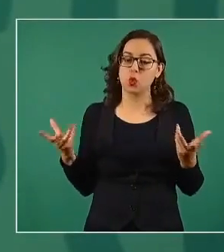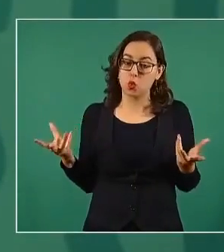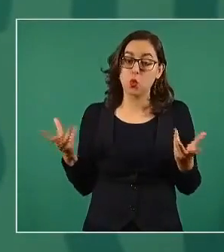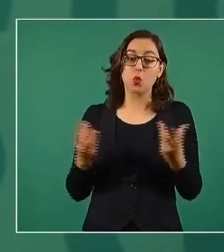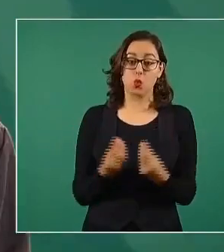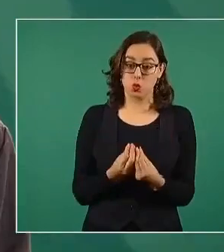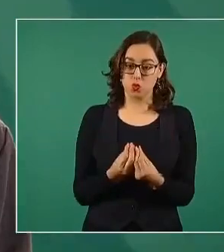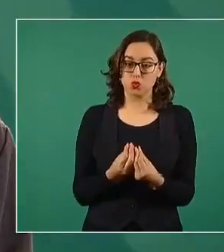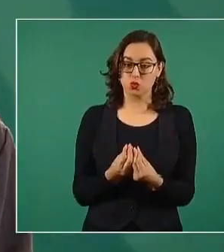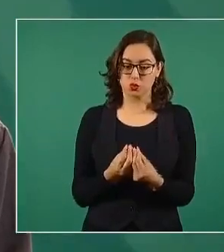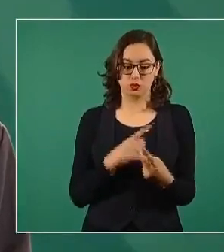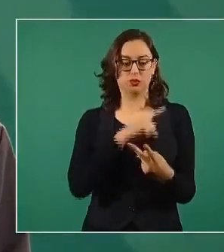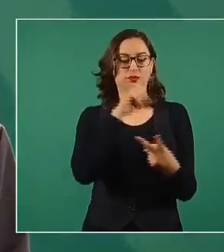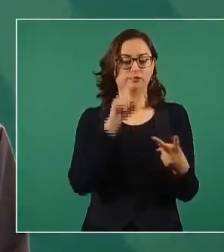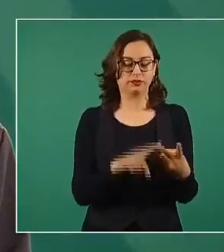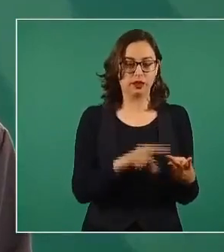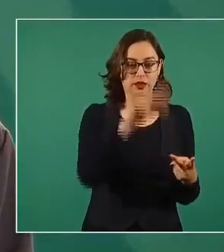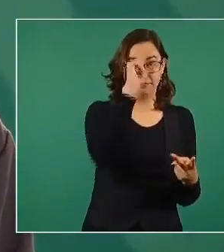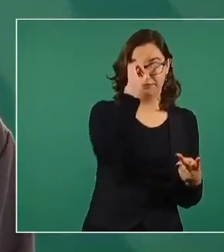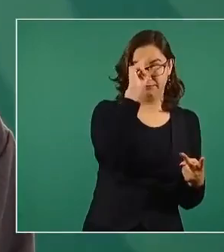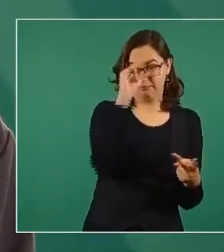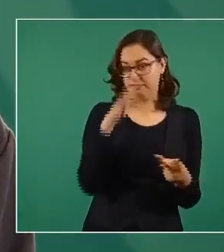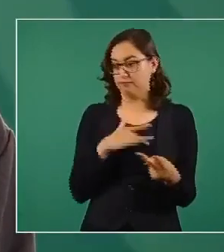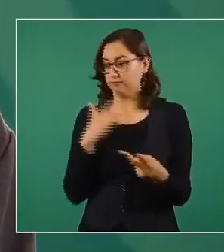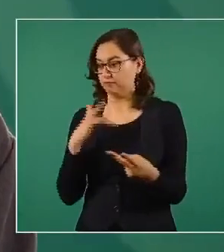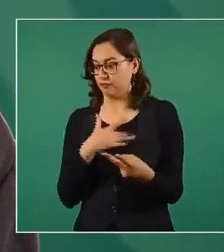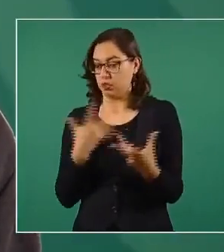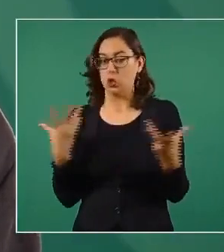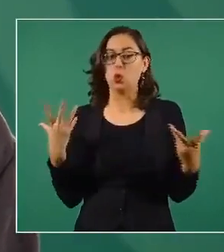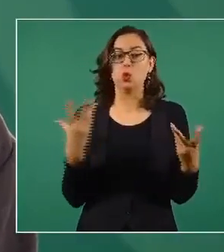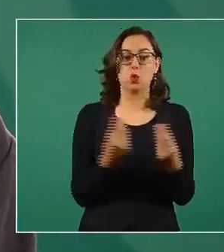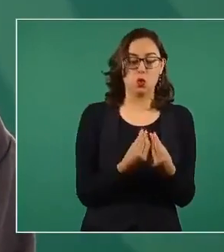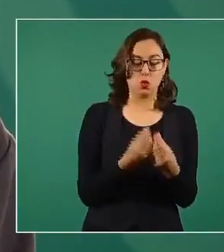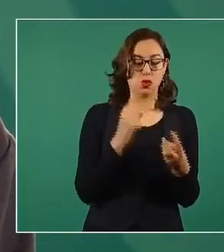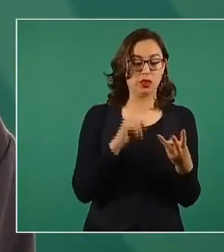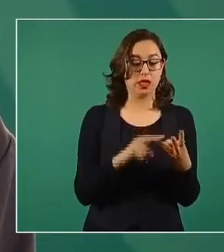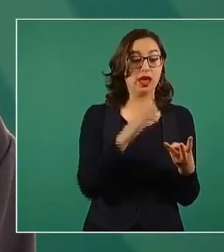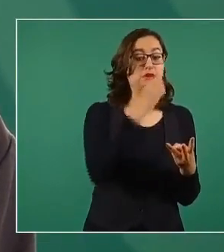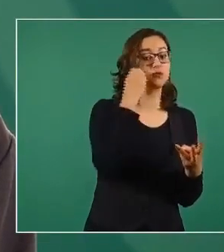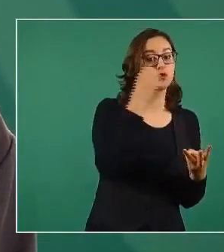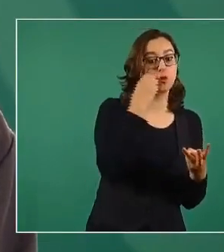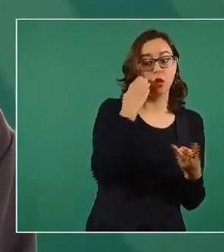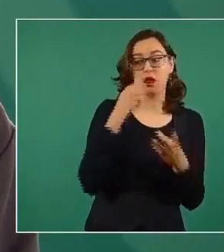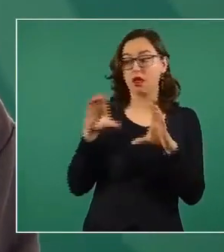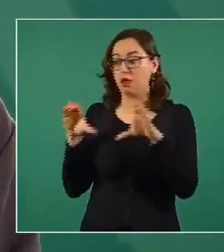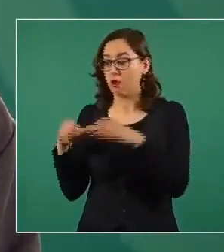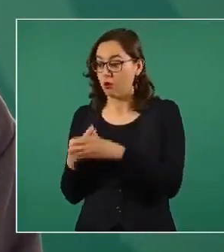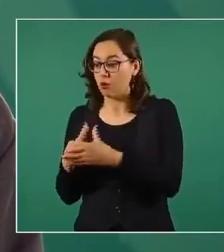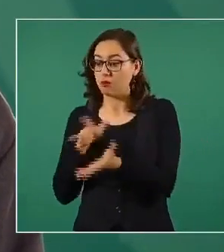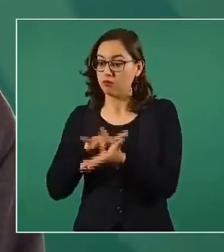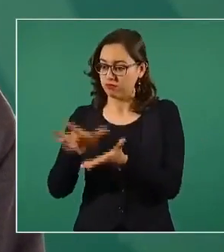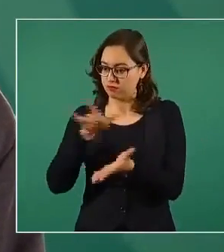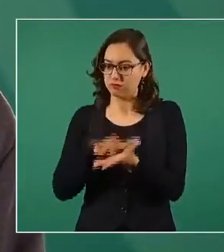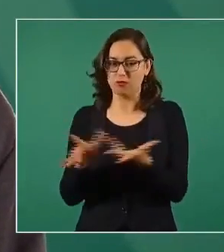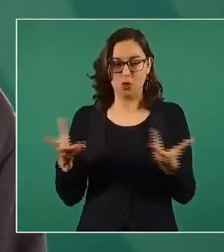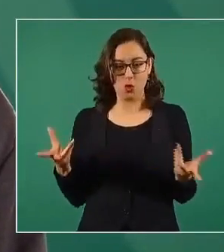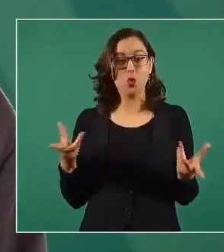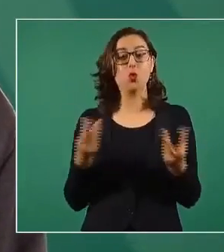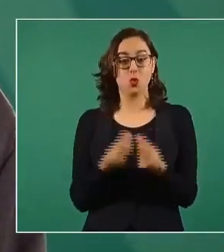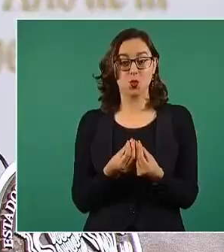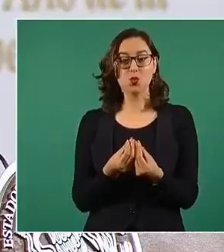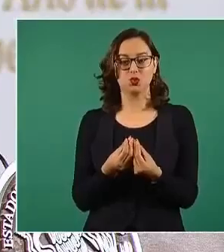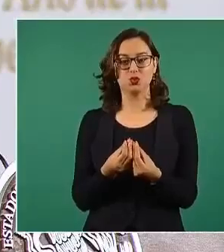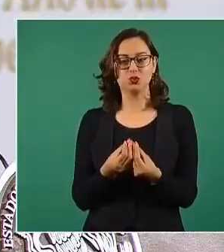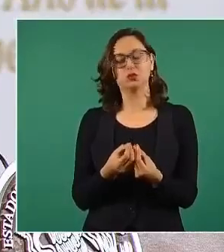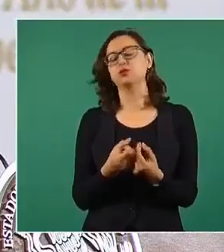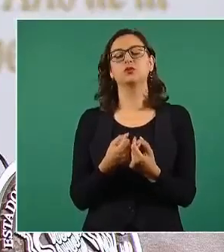lo intelectual con lo emocional, la escuela con la comunidad, porque el diálogo es